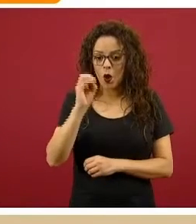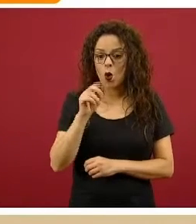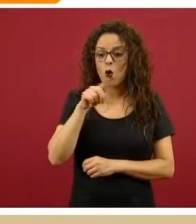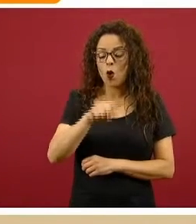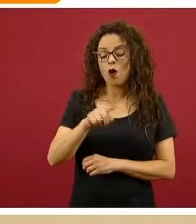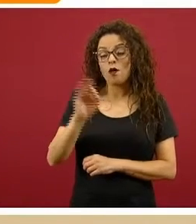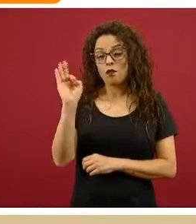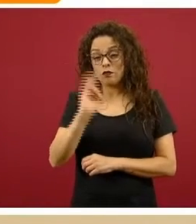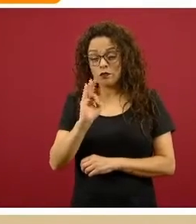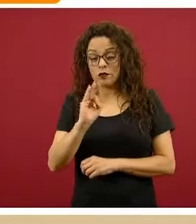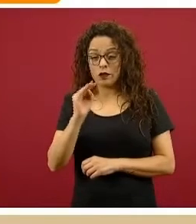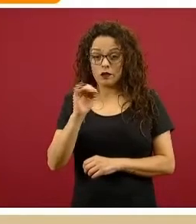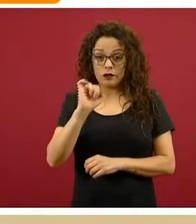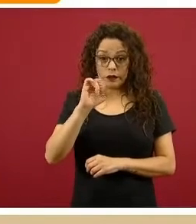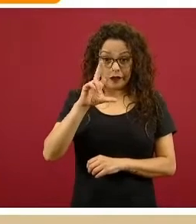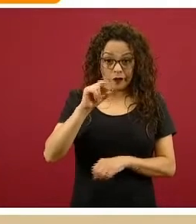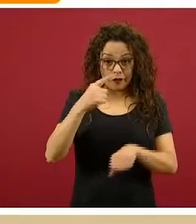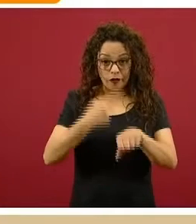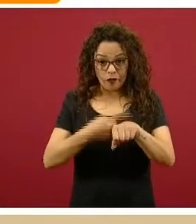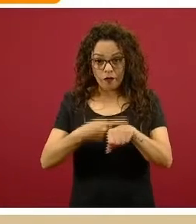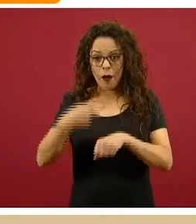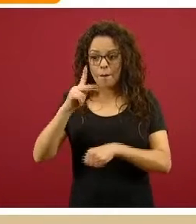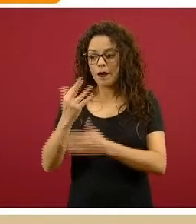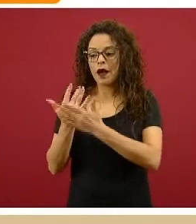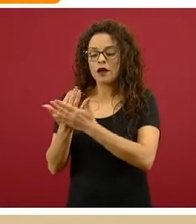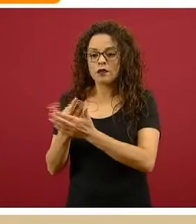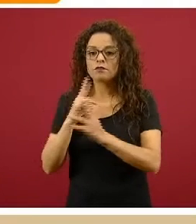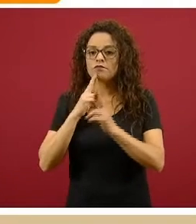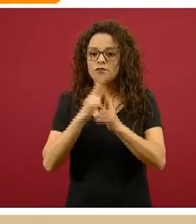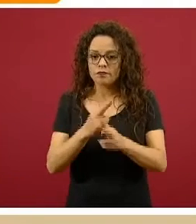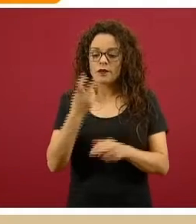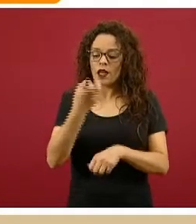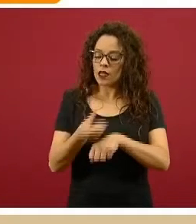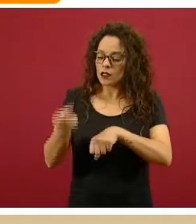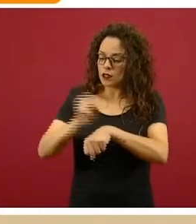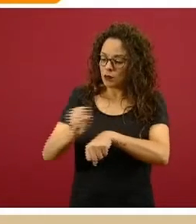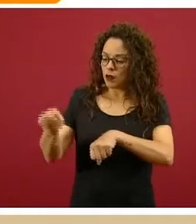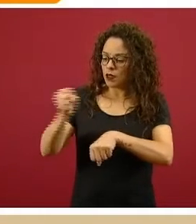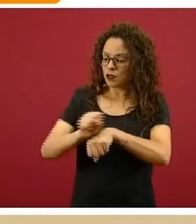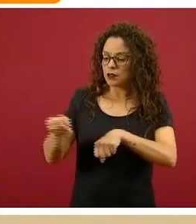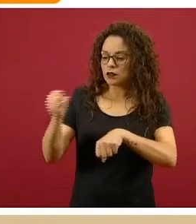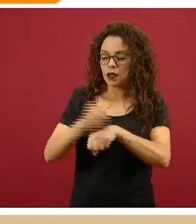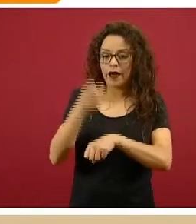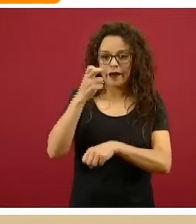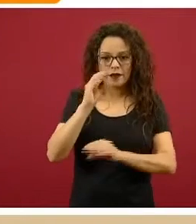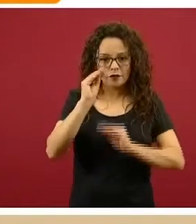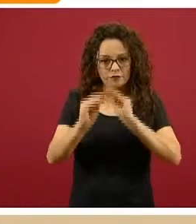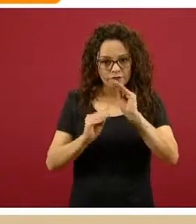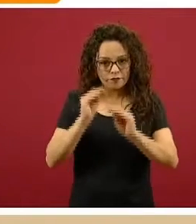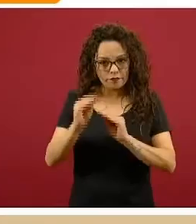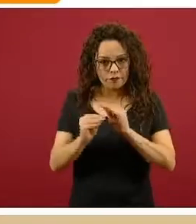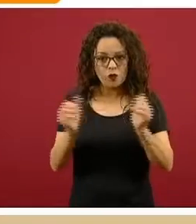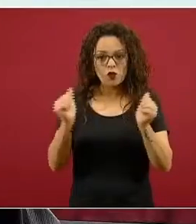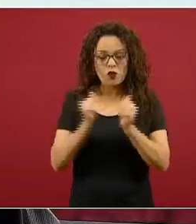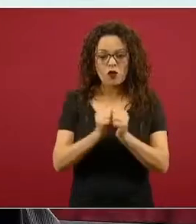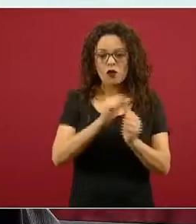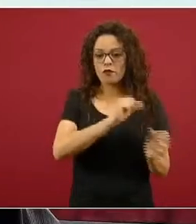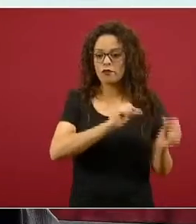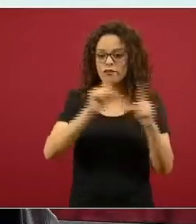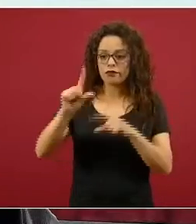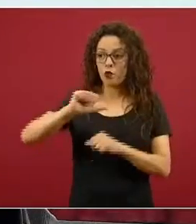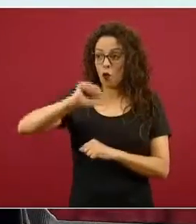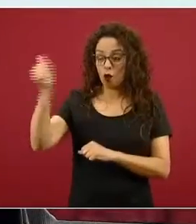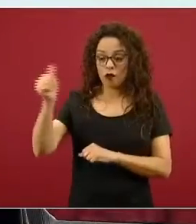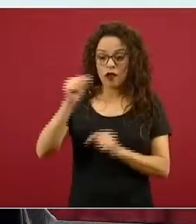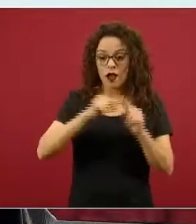tenemos una estimación semana con semana de los casos, y es lo que presentamos en la gráfica siguiente. Por favor. En esta